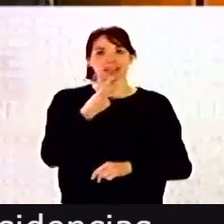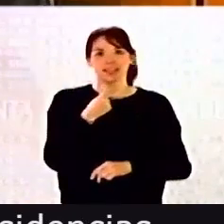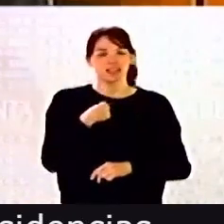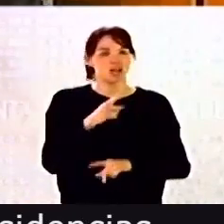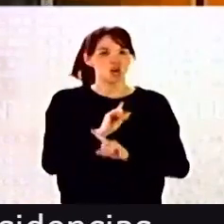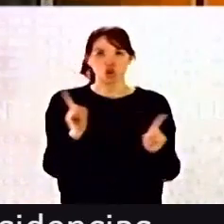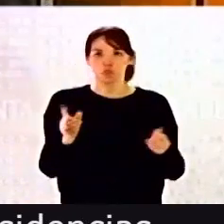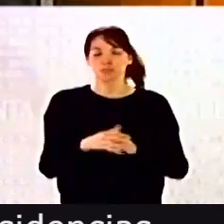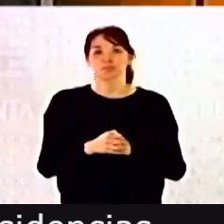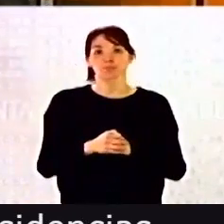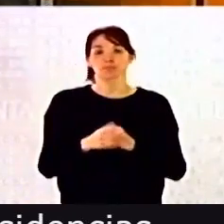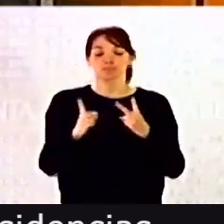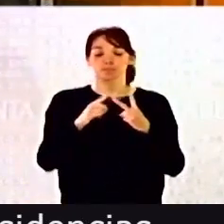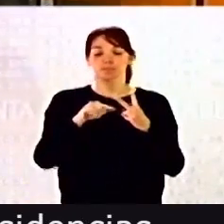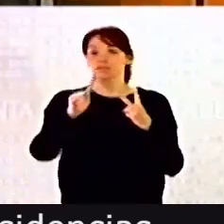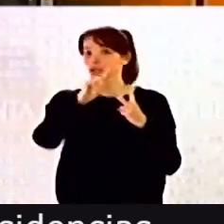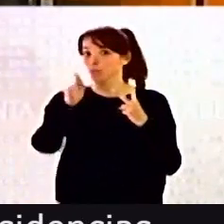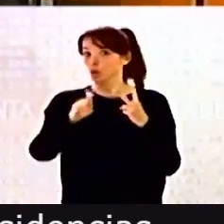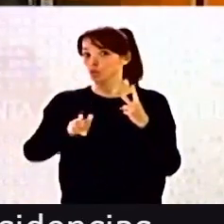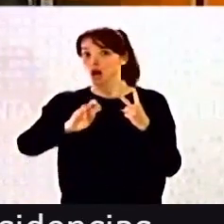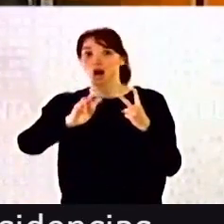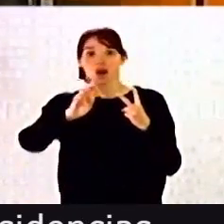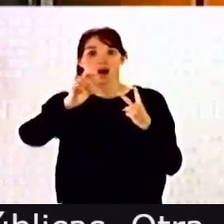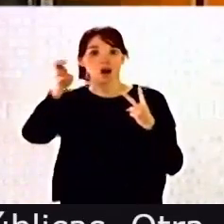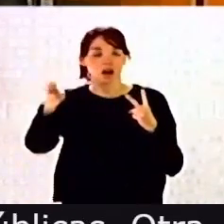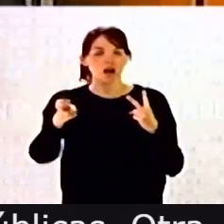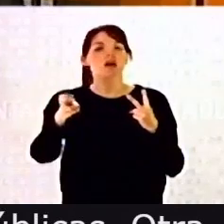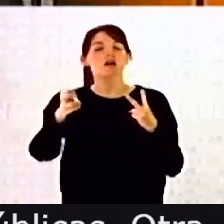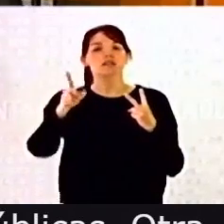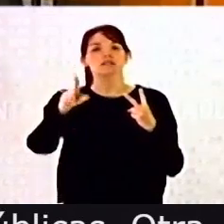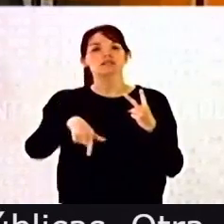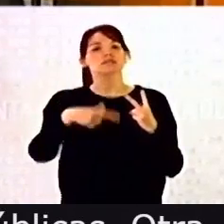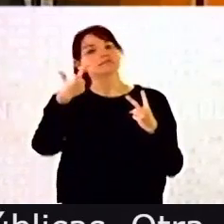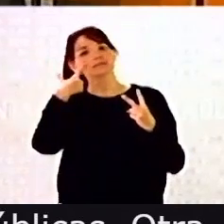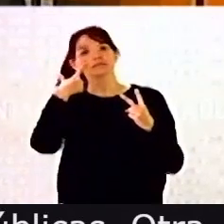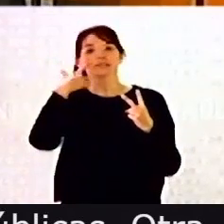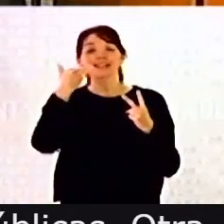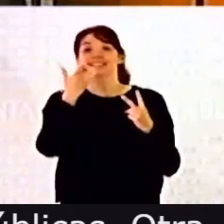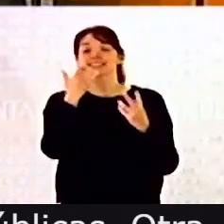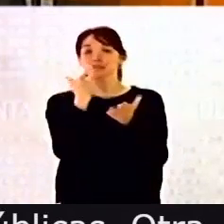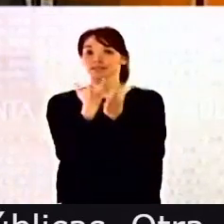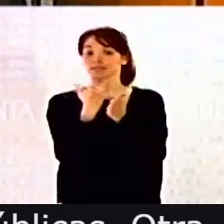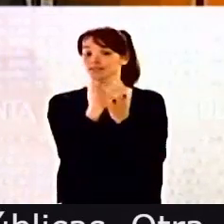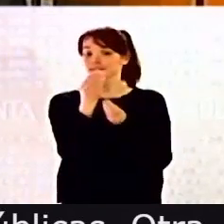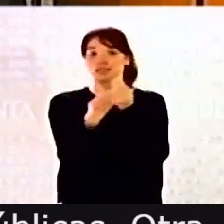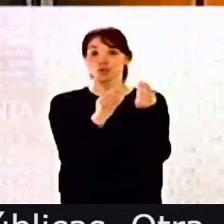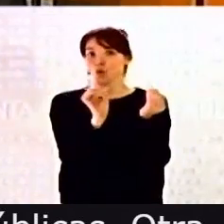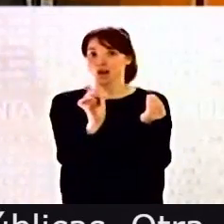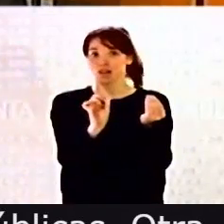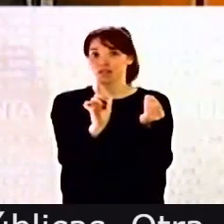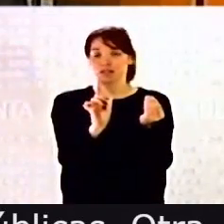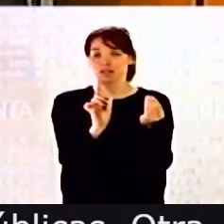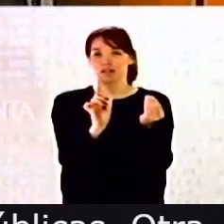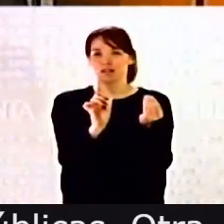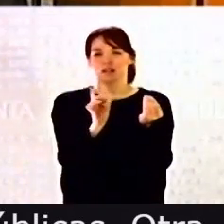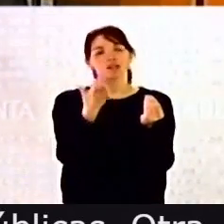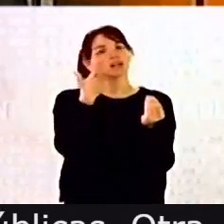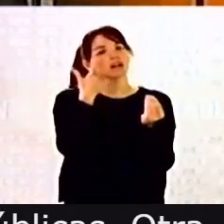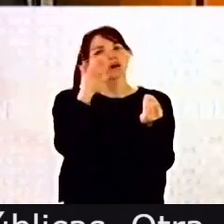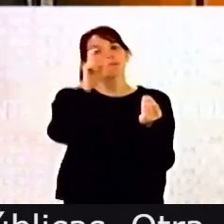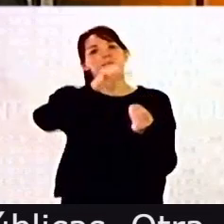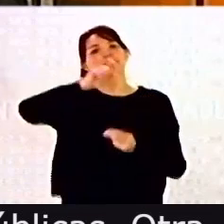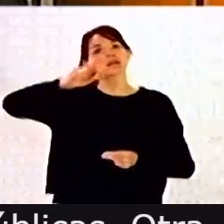También otra pregunta que le quería trasladar vinculada con esto es si no se están haciendo segundos test para confirmar a gente